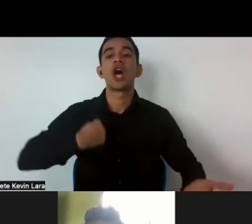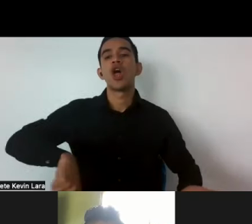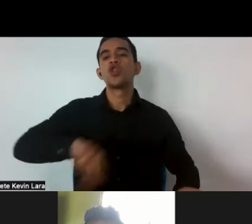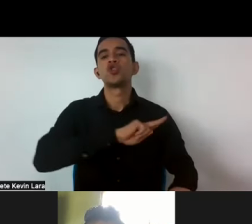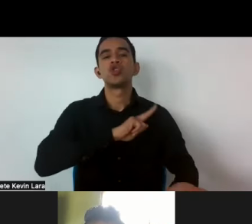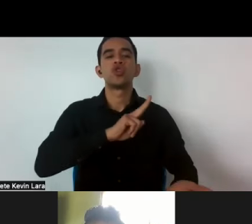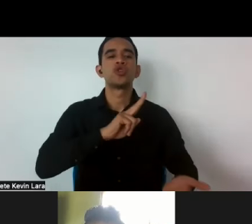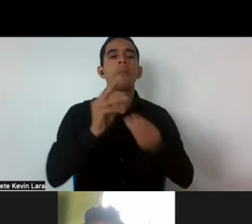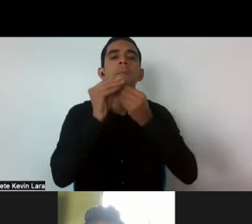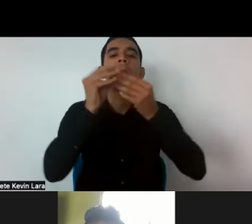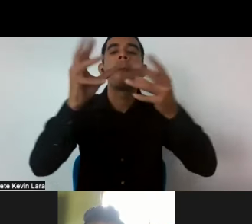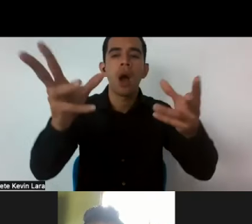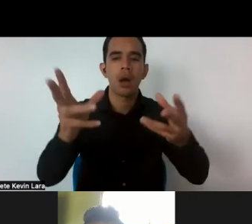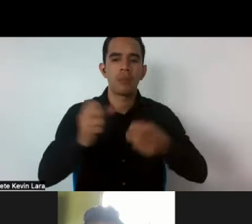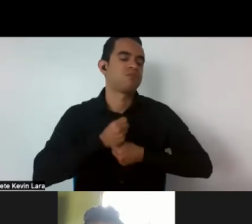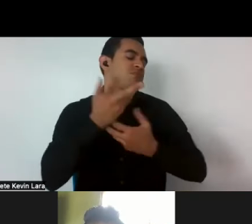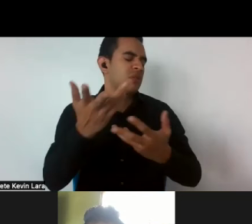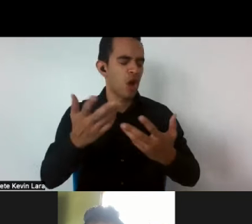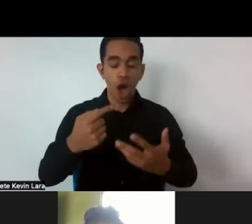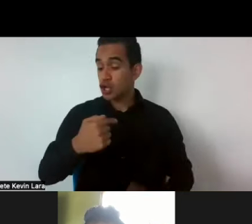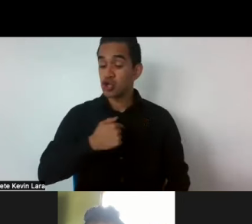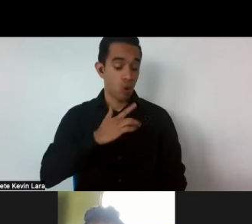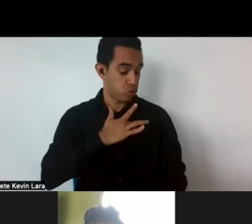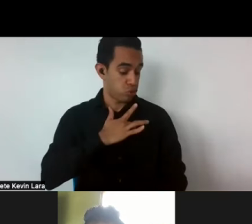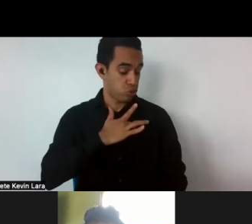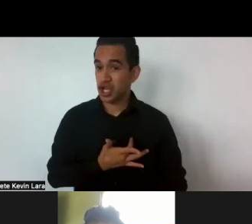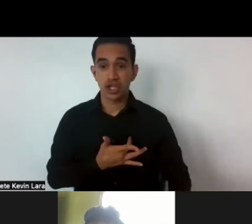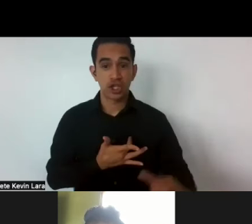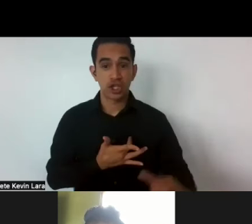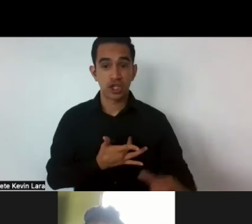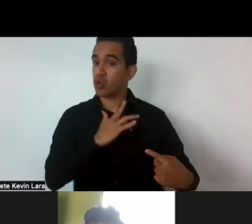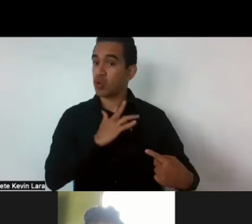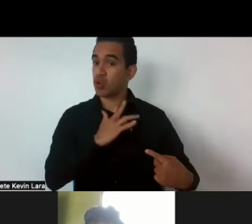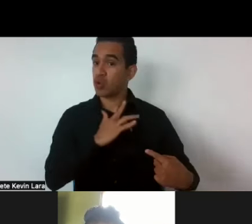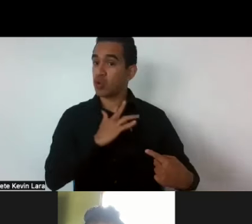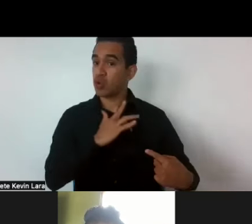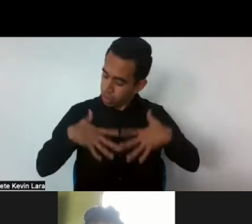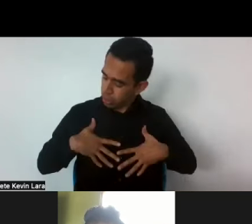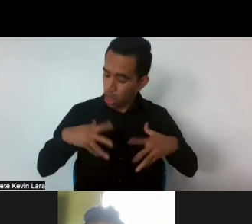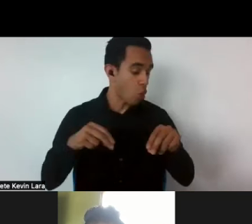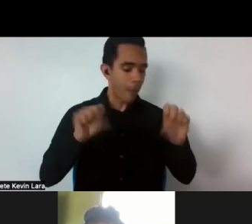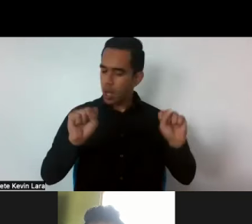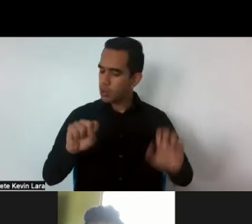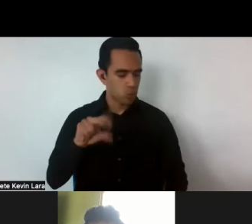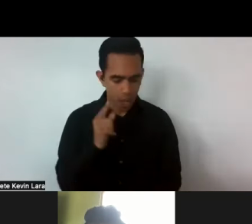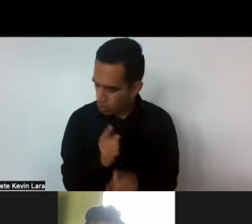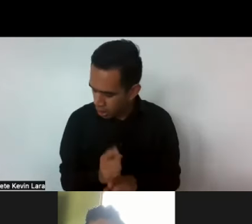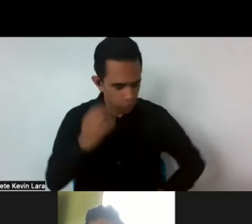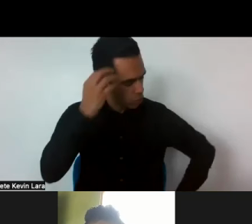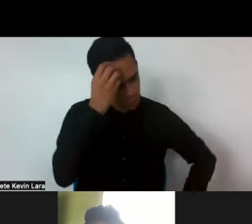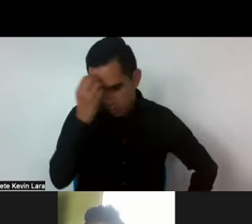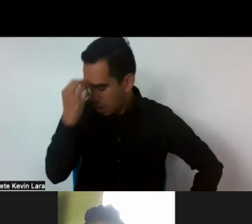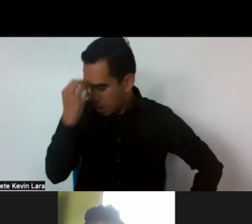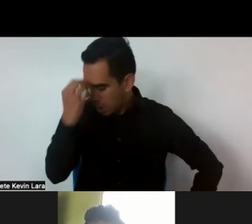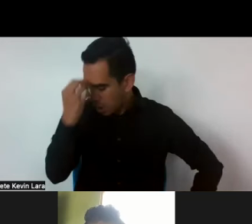es que yo no puedo estar triste o yo no puedo estar molesto. Y es simplemente empezar a escucharme. Y voy a